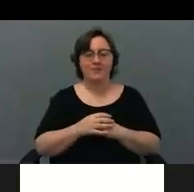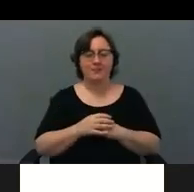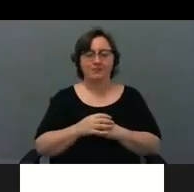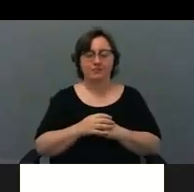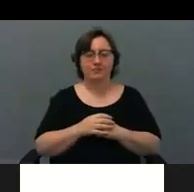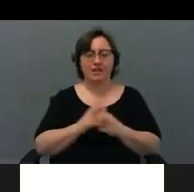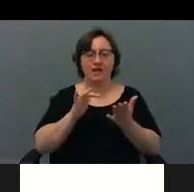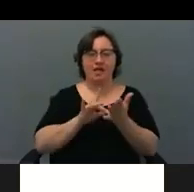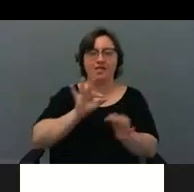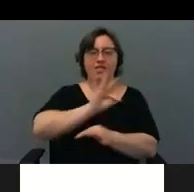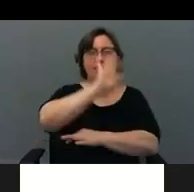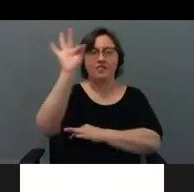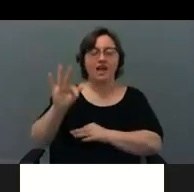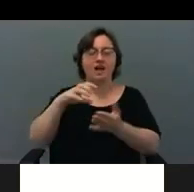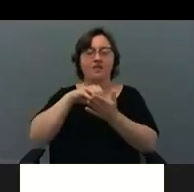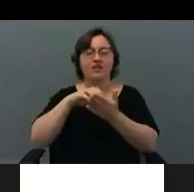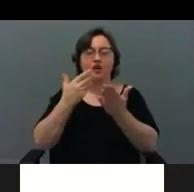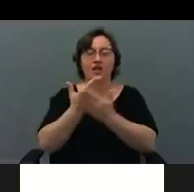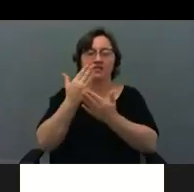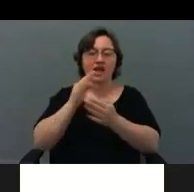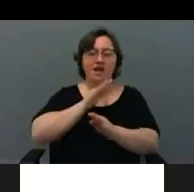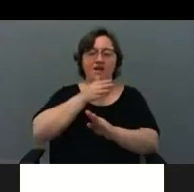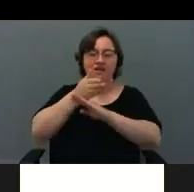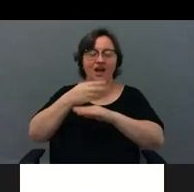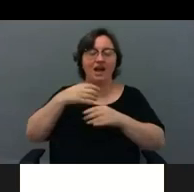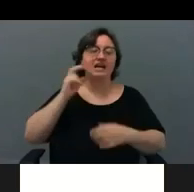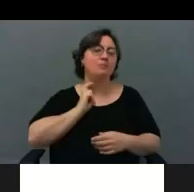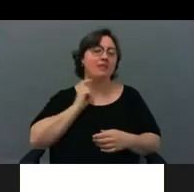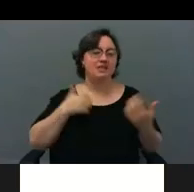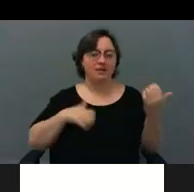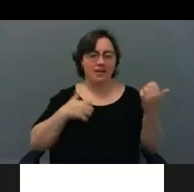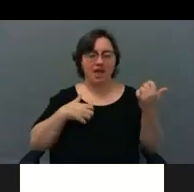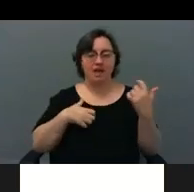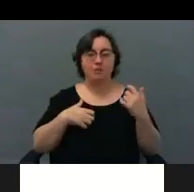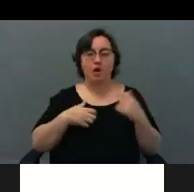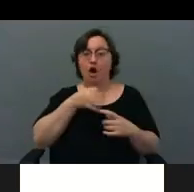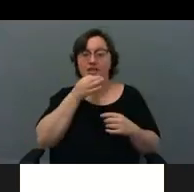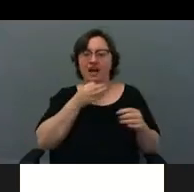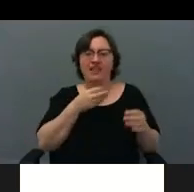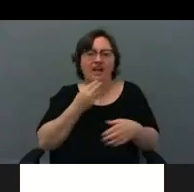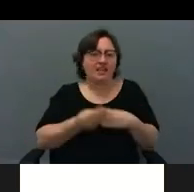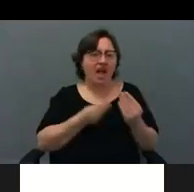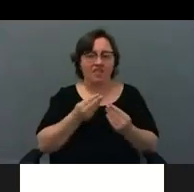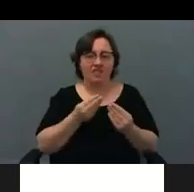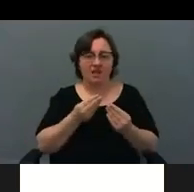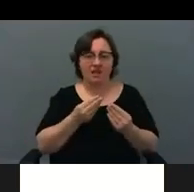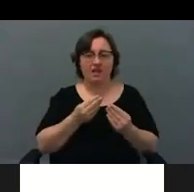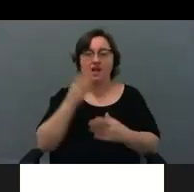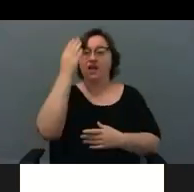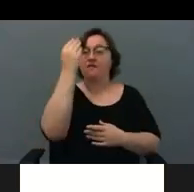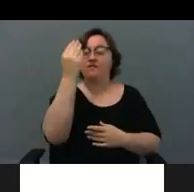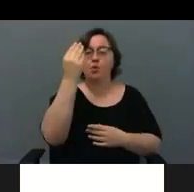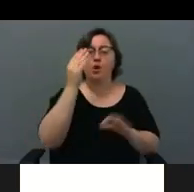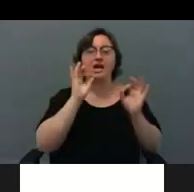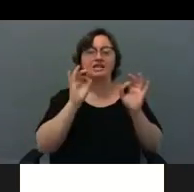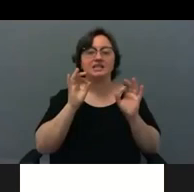por el día acude al centro de día de Aspace Sevilla, pero por las tardes emplea una figura que es la de